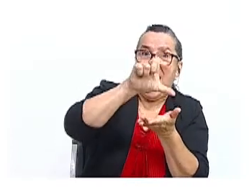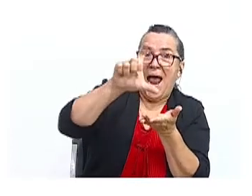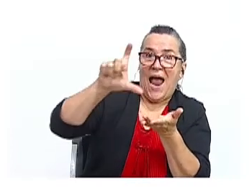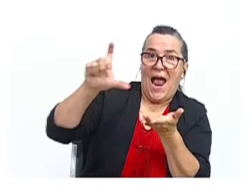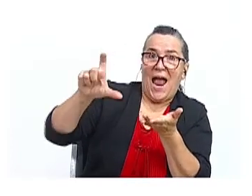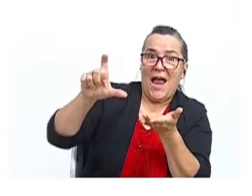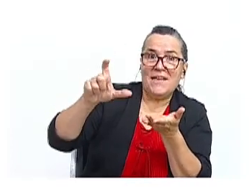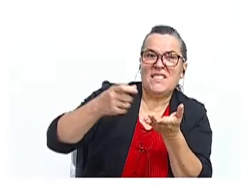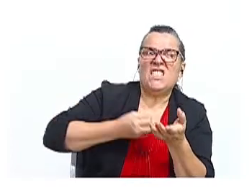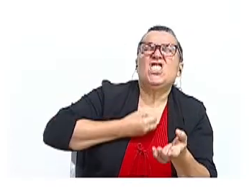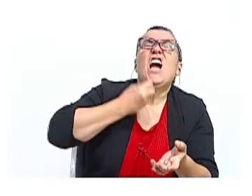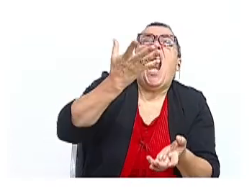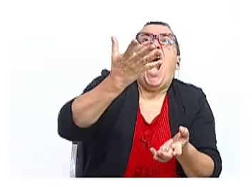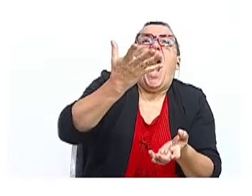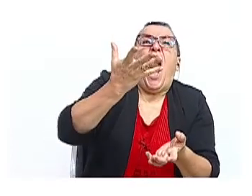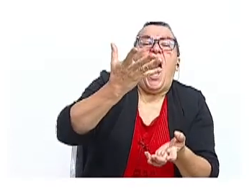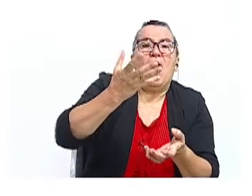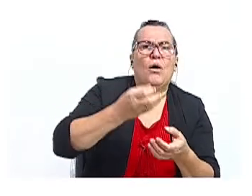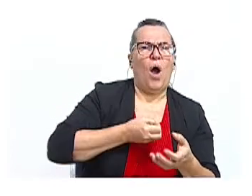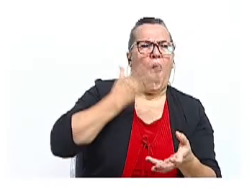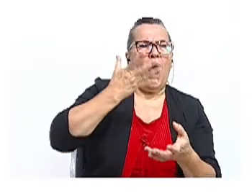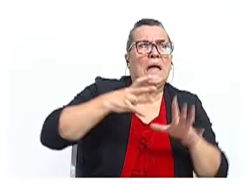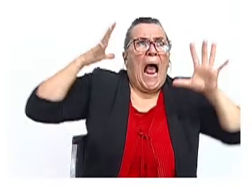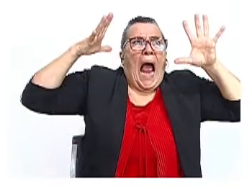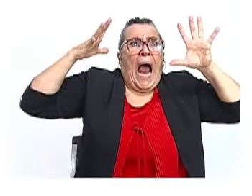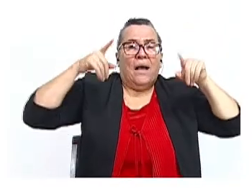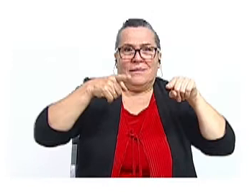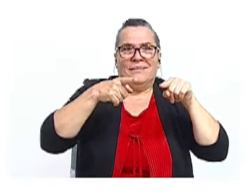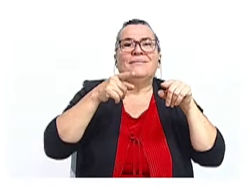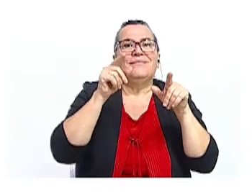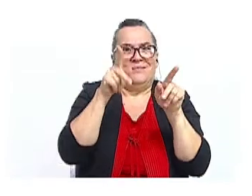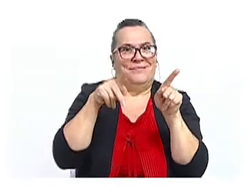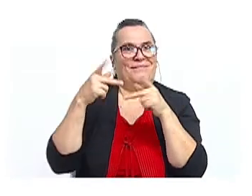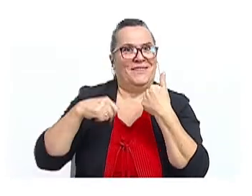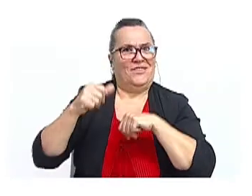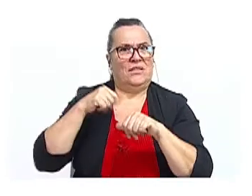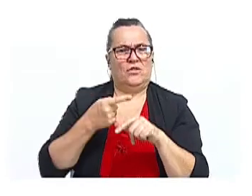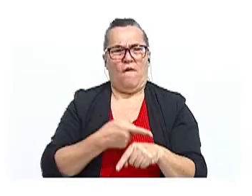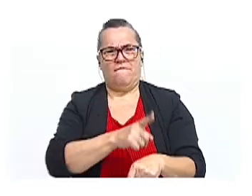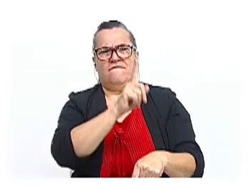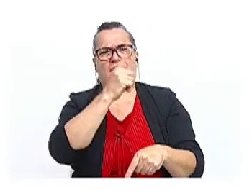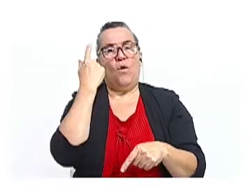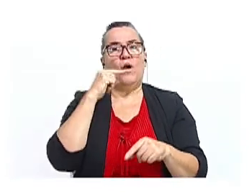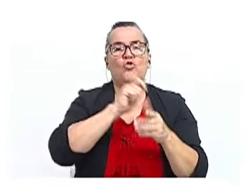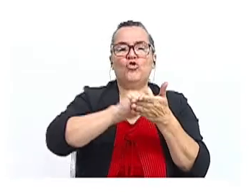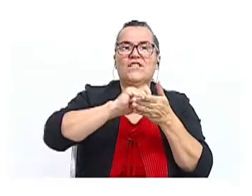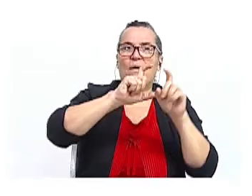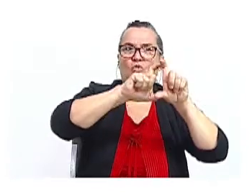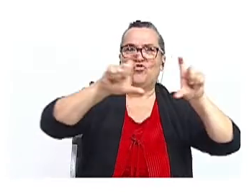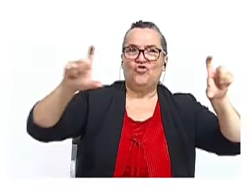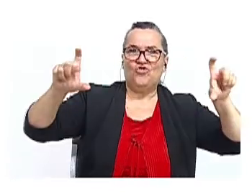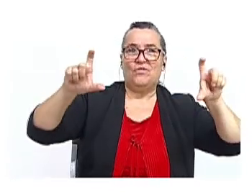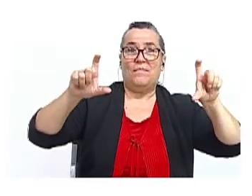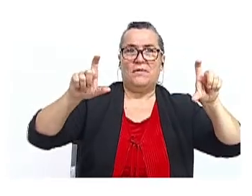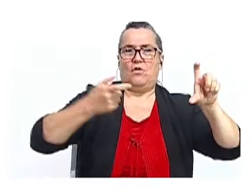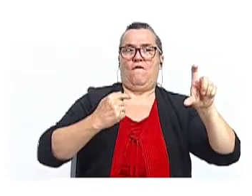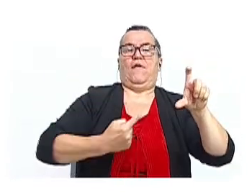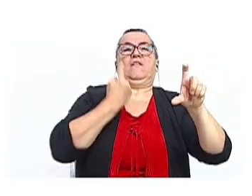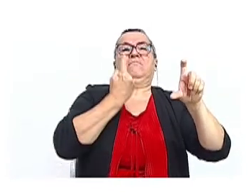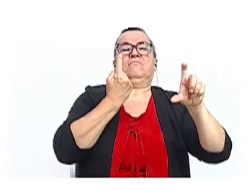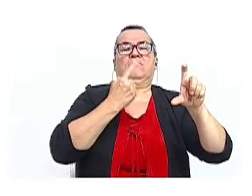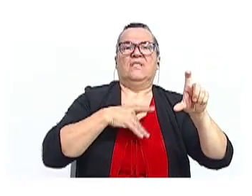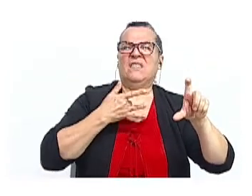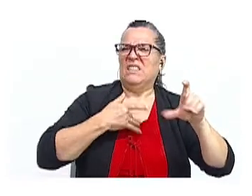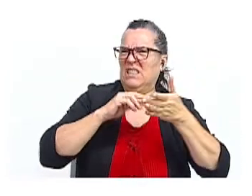para indicar gritos. Ah, sí, por eso algunas personas se ofenden cuando escribimos todo el texto en mayúscula, porque